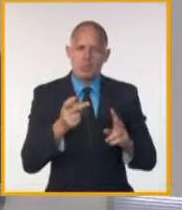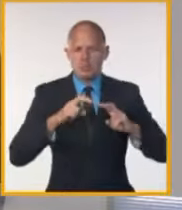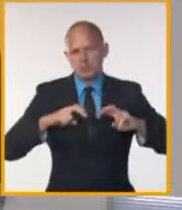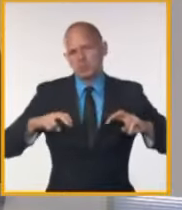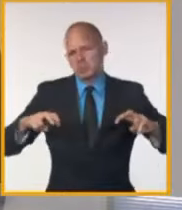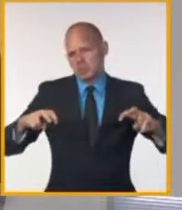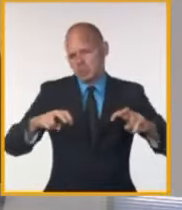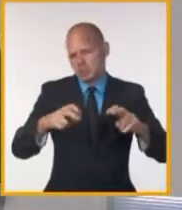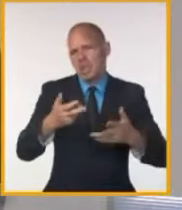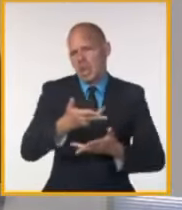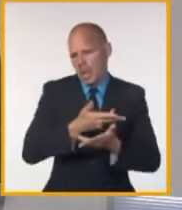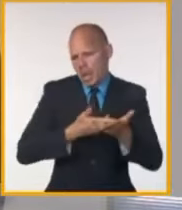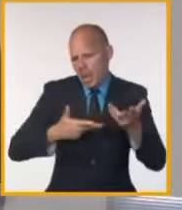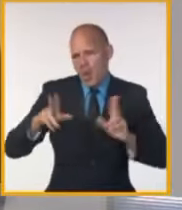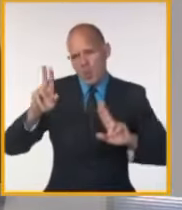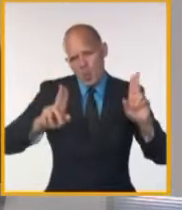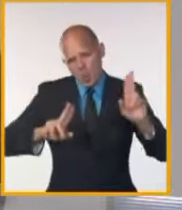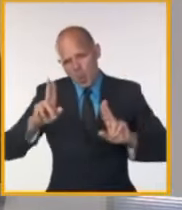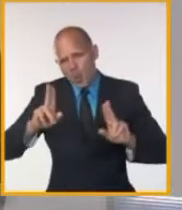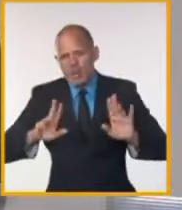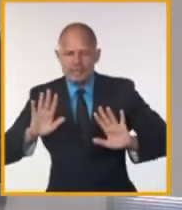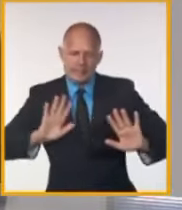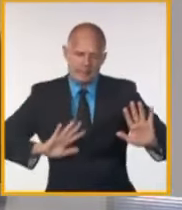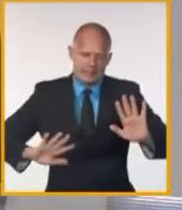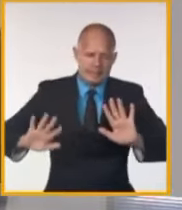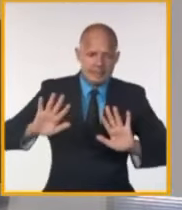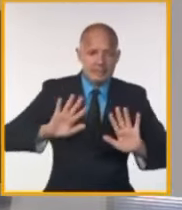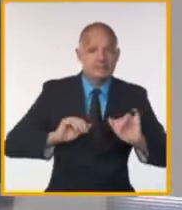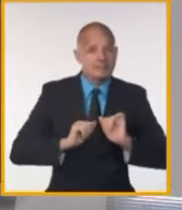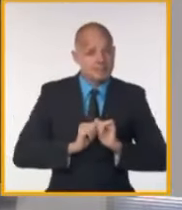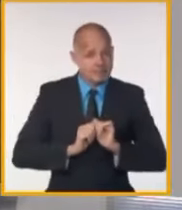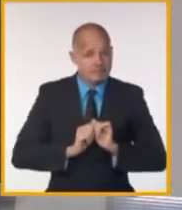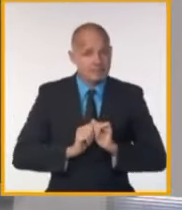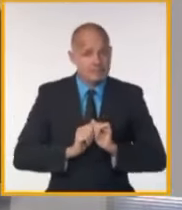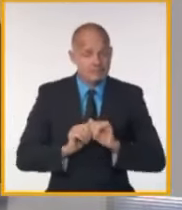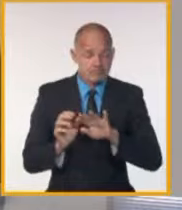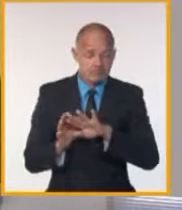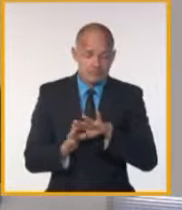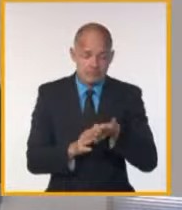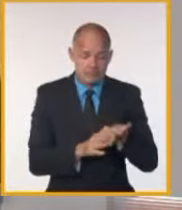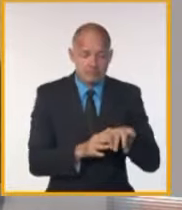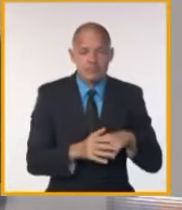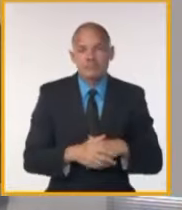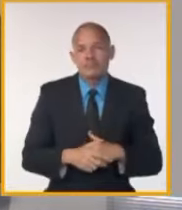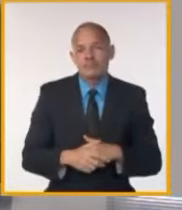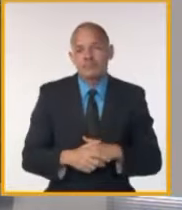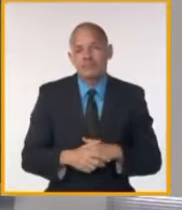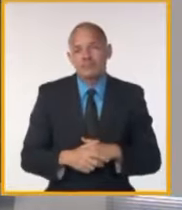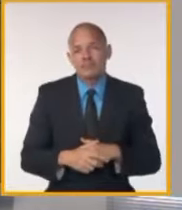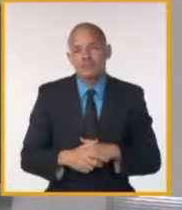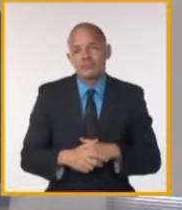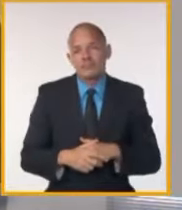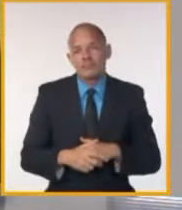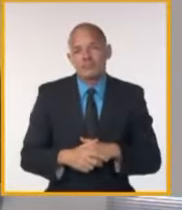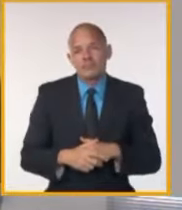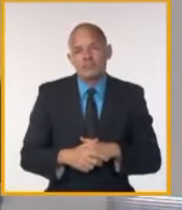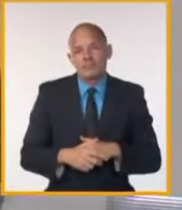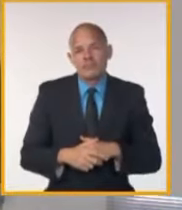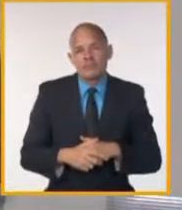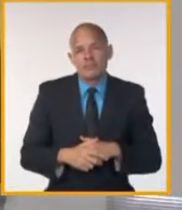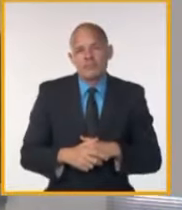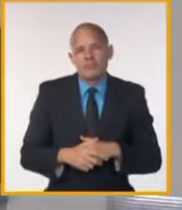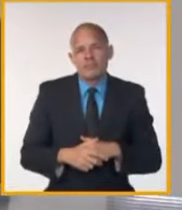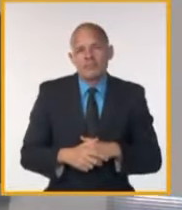llegaron a aquellos acuerdos más adelante en cand sin embargo e Esa no es la única